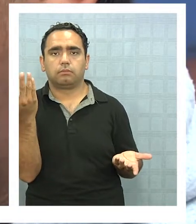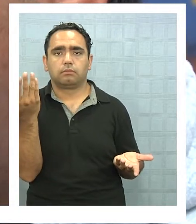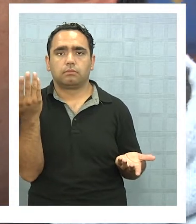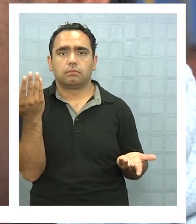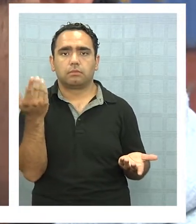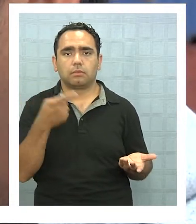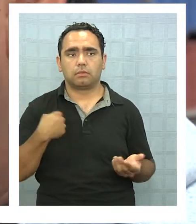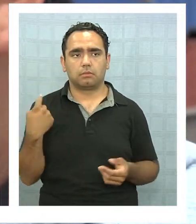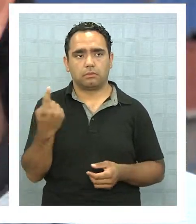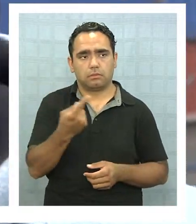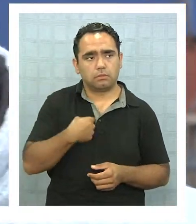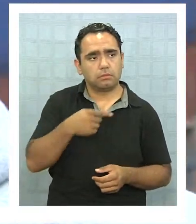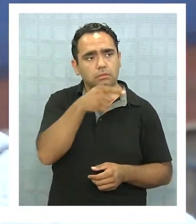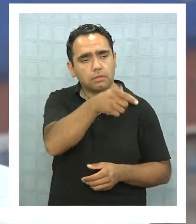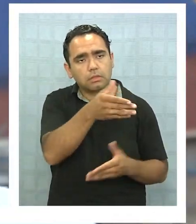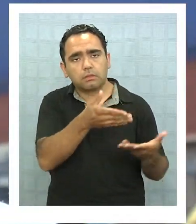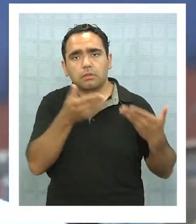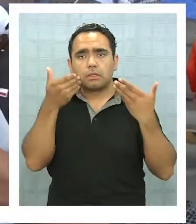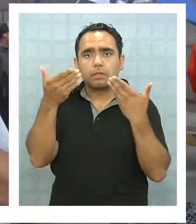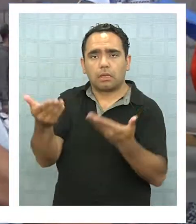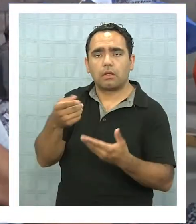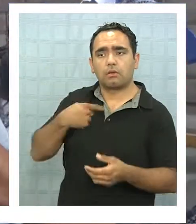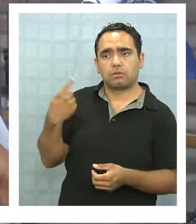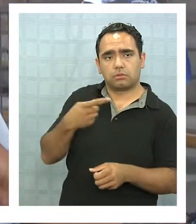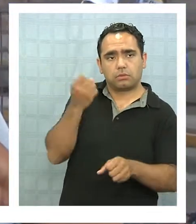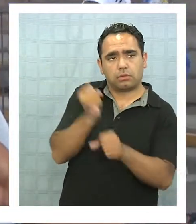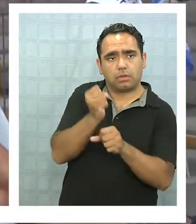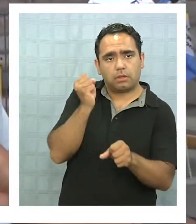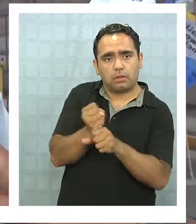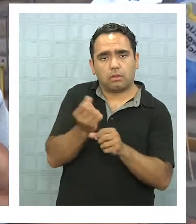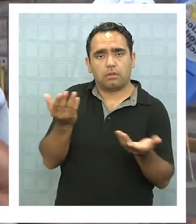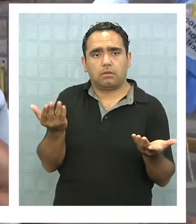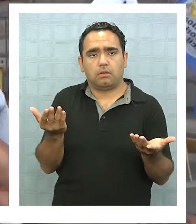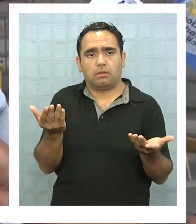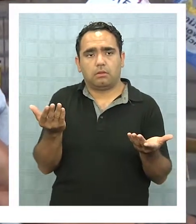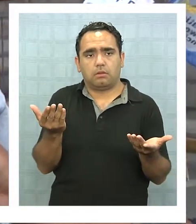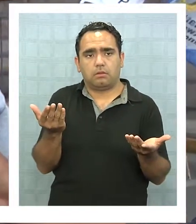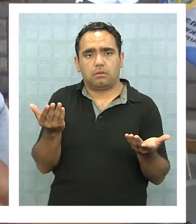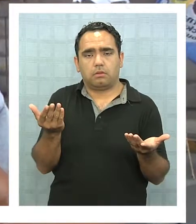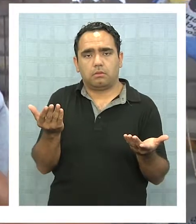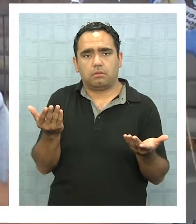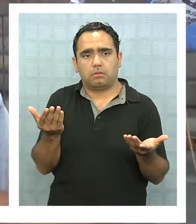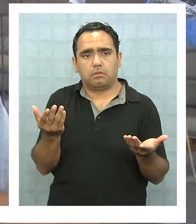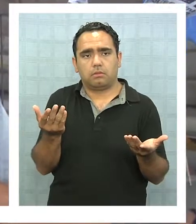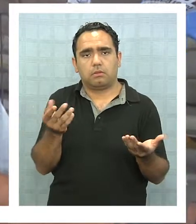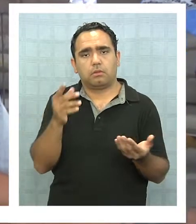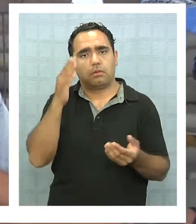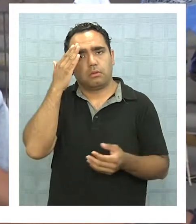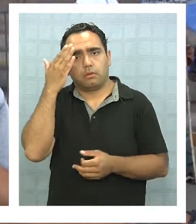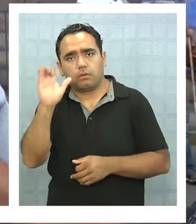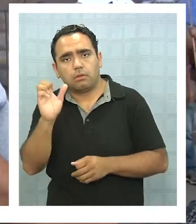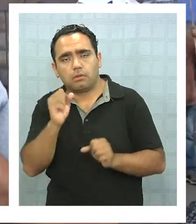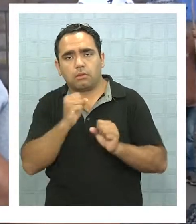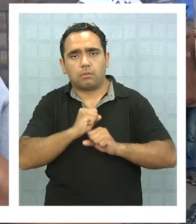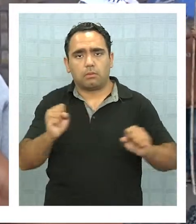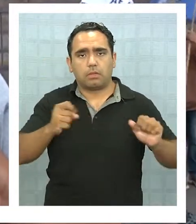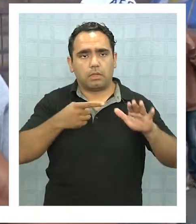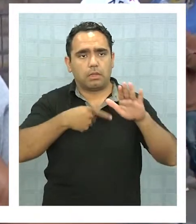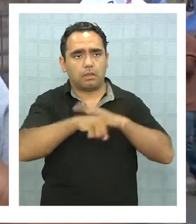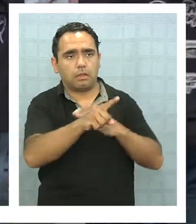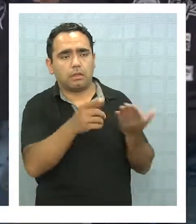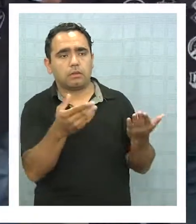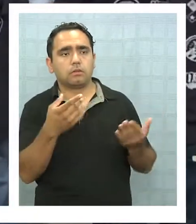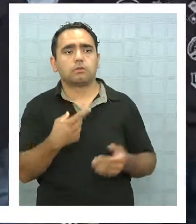Supuestamente este muelle debería ser entregado para los trabajadores portuarios, lo cual no creo que nos dejen entrar,